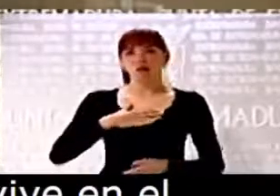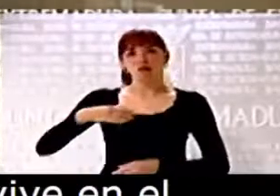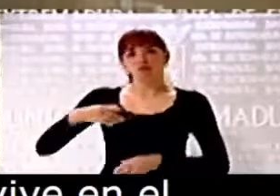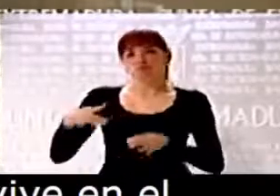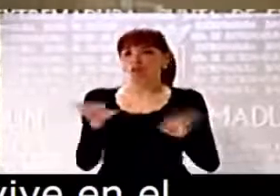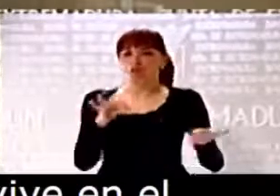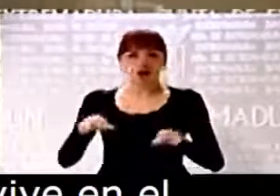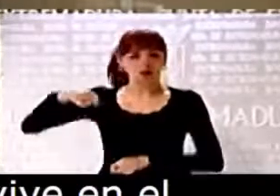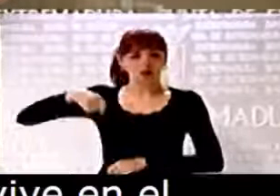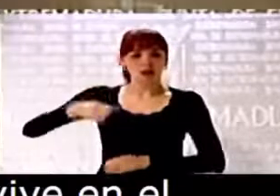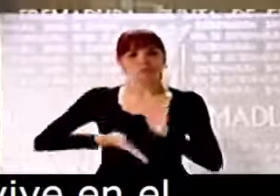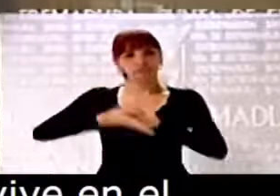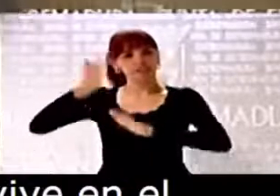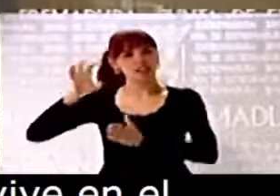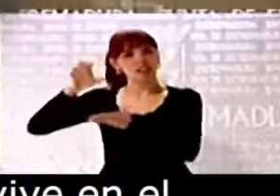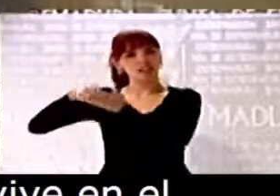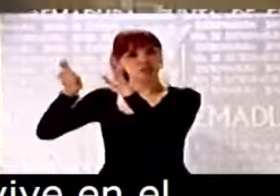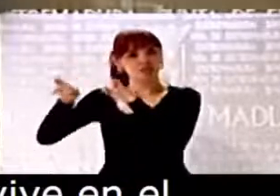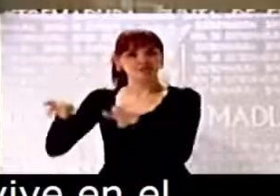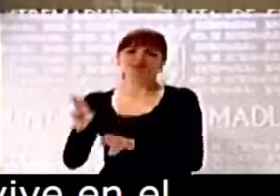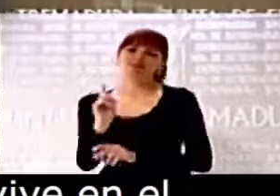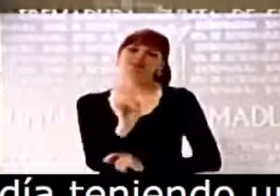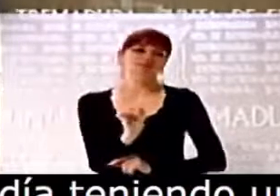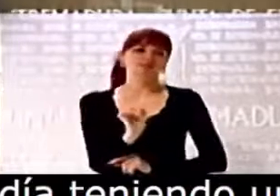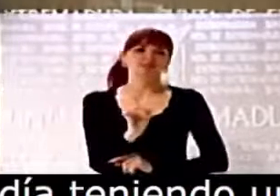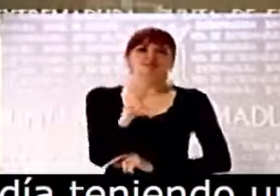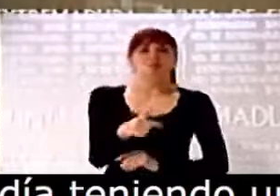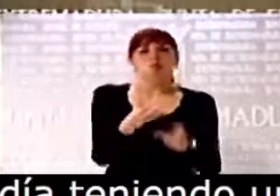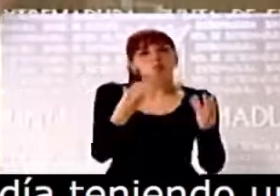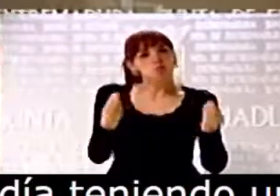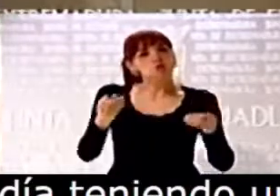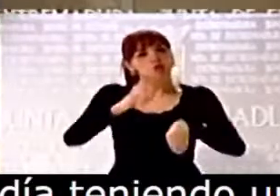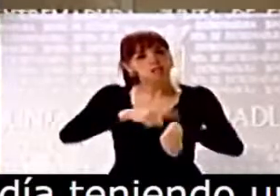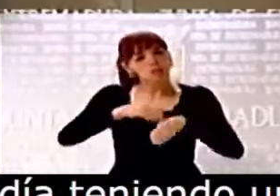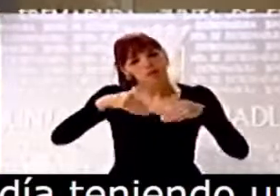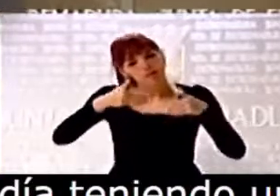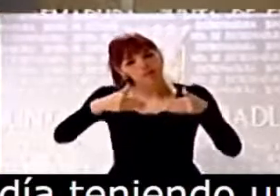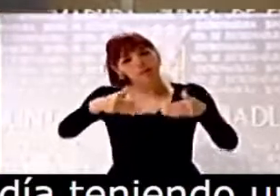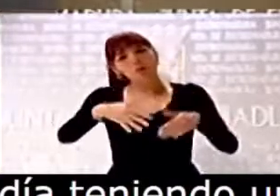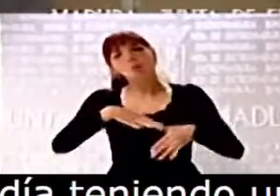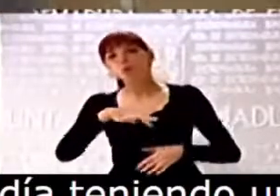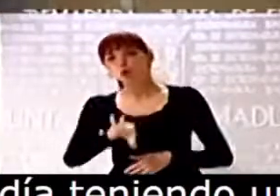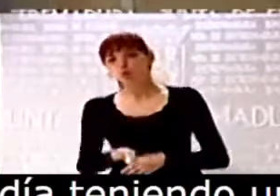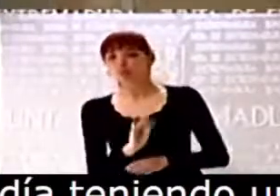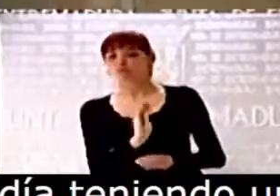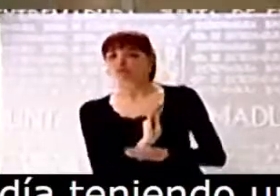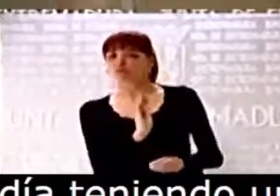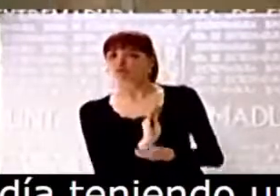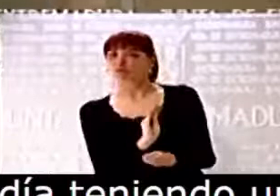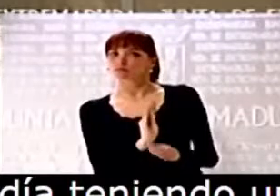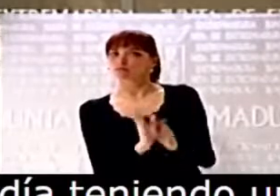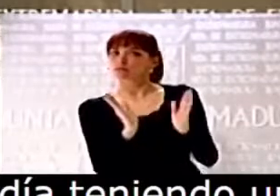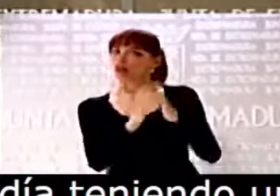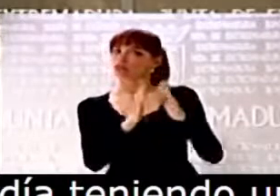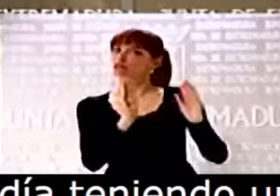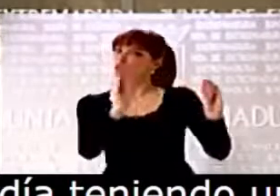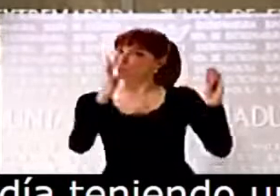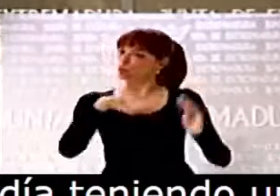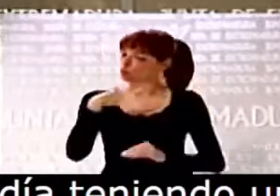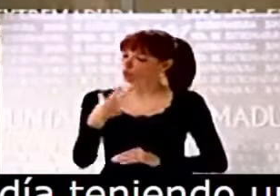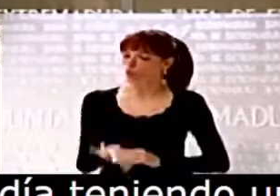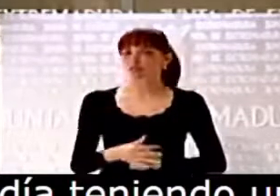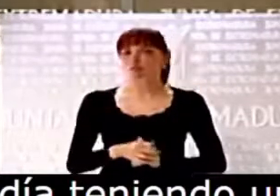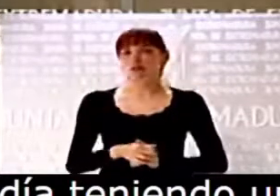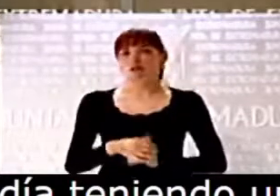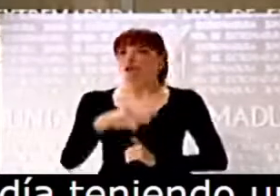tienes que ir a un centro. Que pueda haber mucho tiempo aún en el que la gente pueda vivir en el entorno en el que lo hace, que